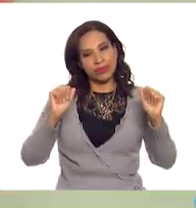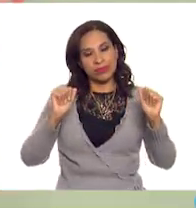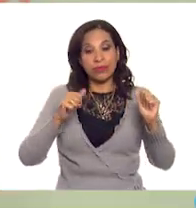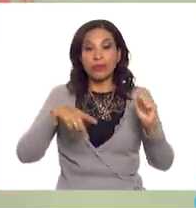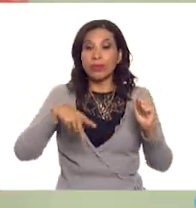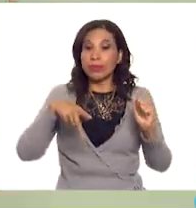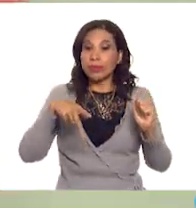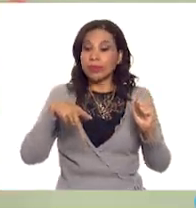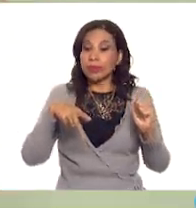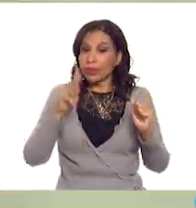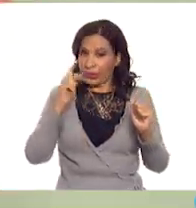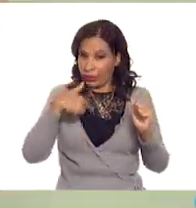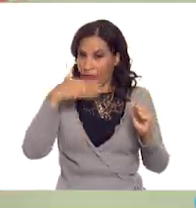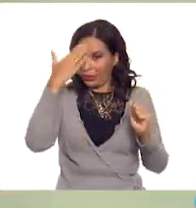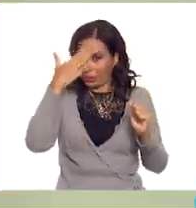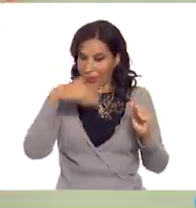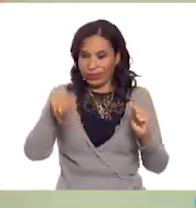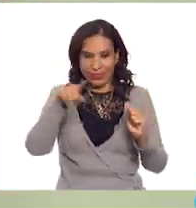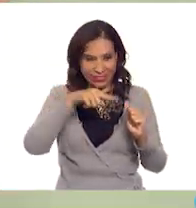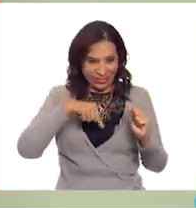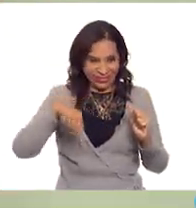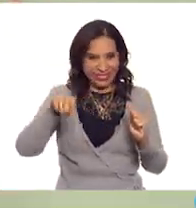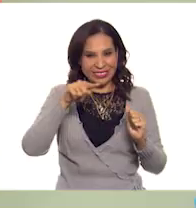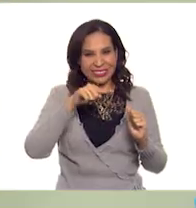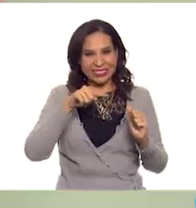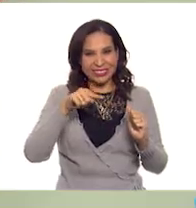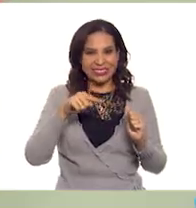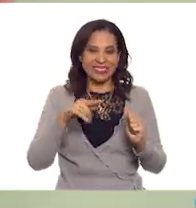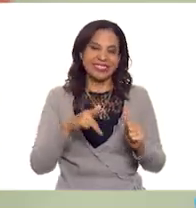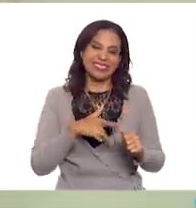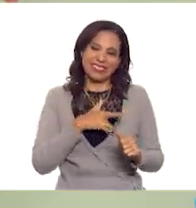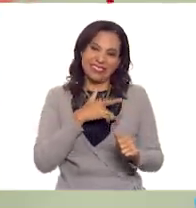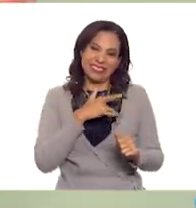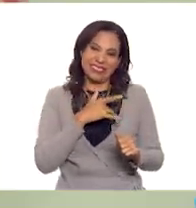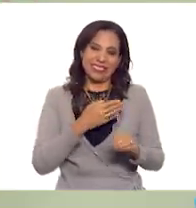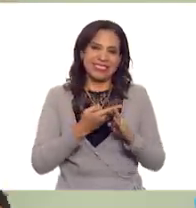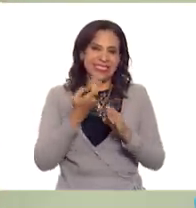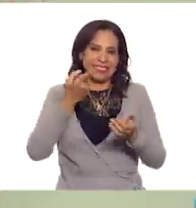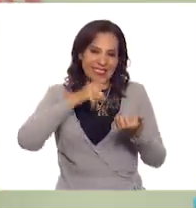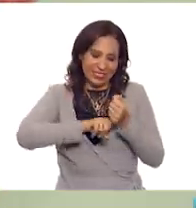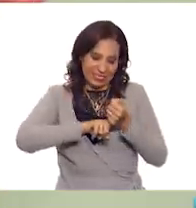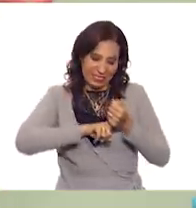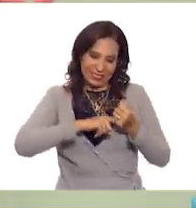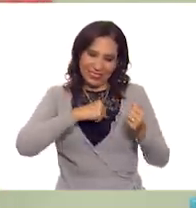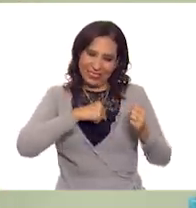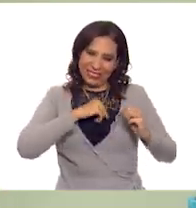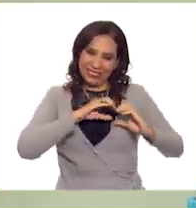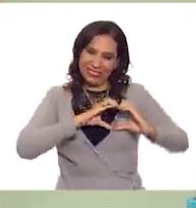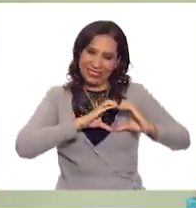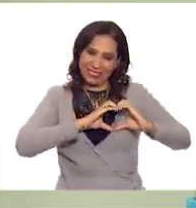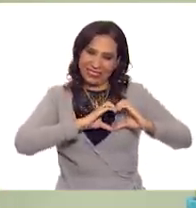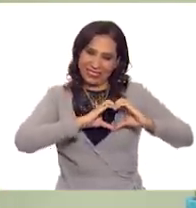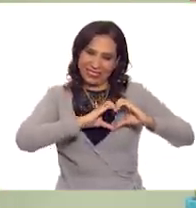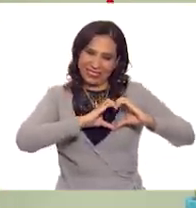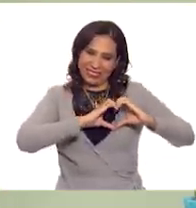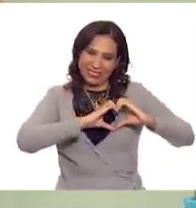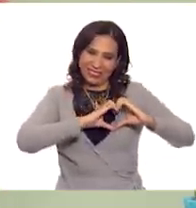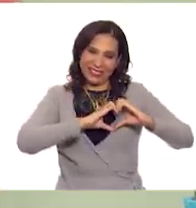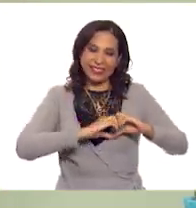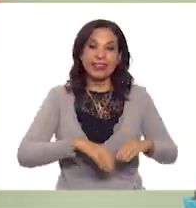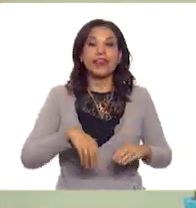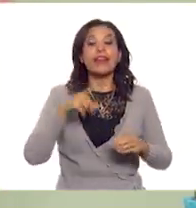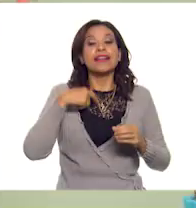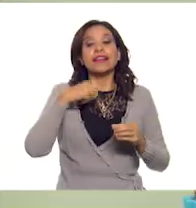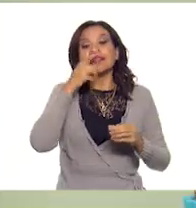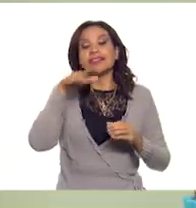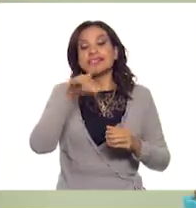pero yo sé que ustedes estarán muy dentro de mi corazón. Aquí